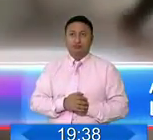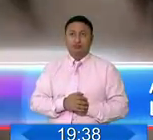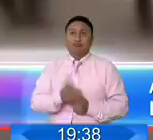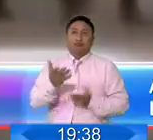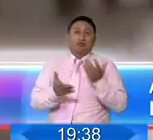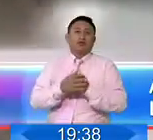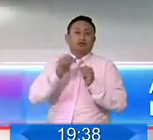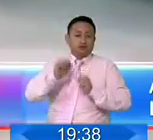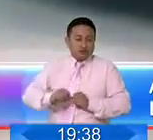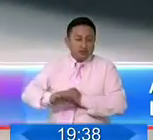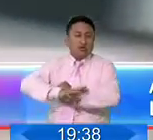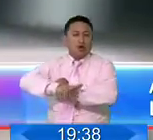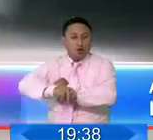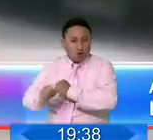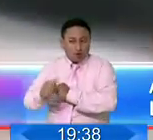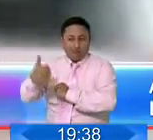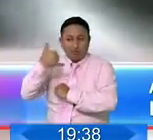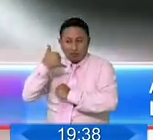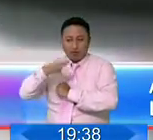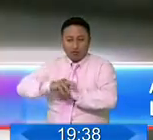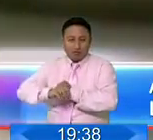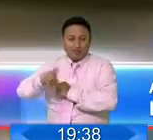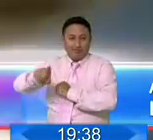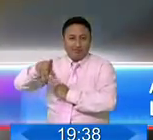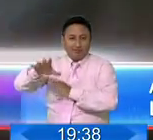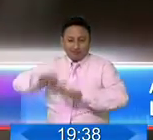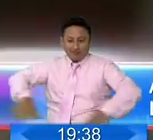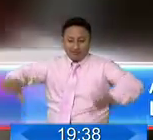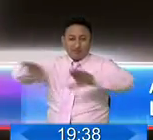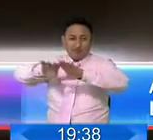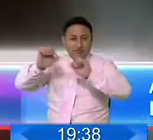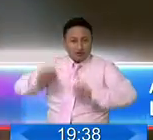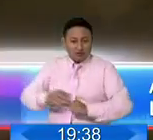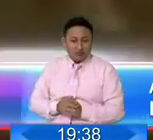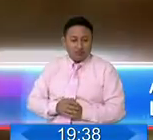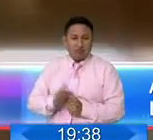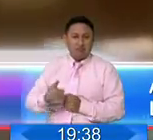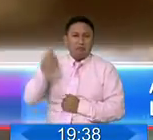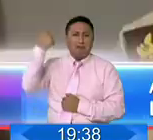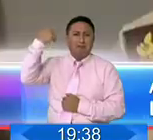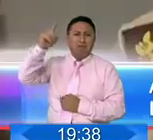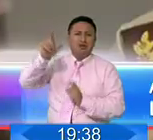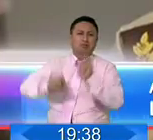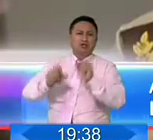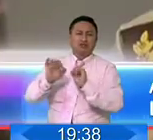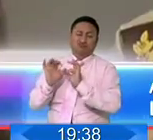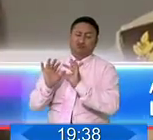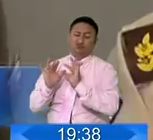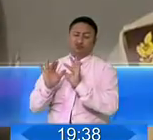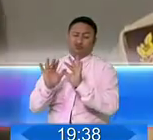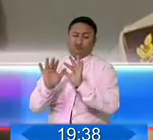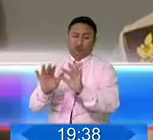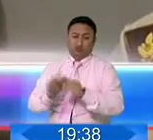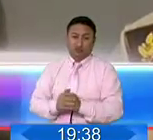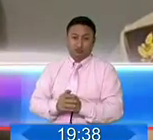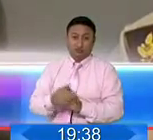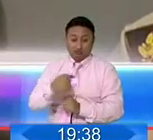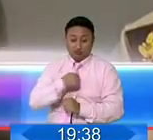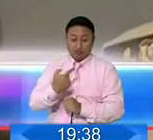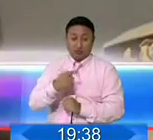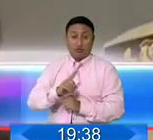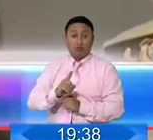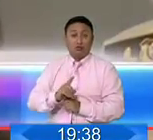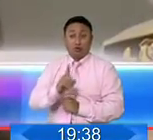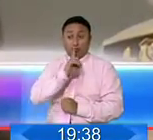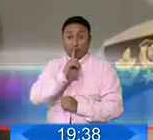algún delito menor, robo a celulares dentro de todo el malecón? Son miles y miles de personas. Nosotros no lo estamos